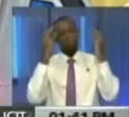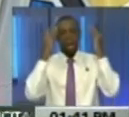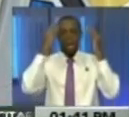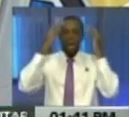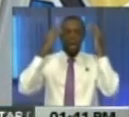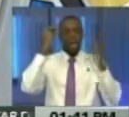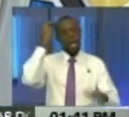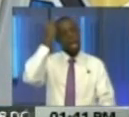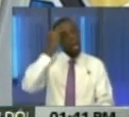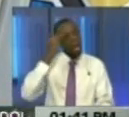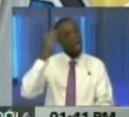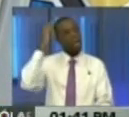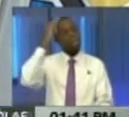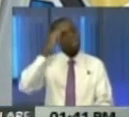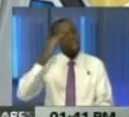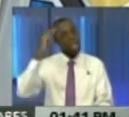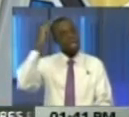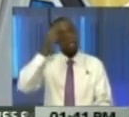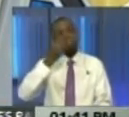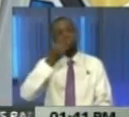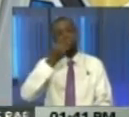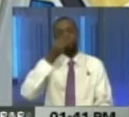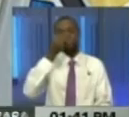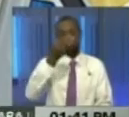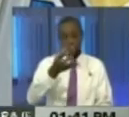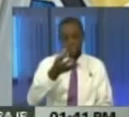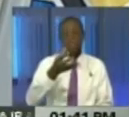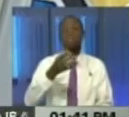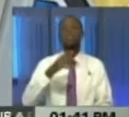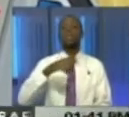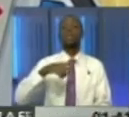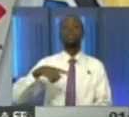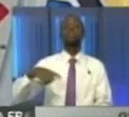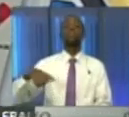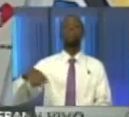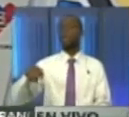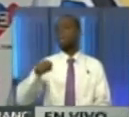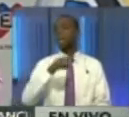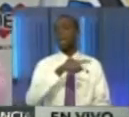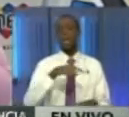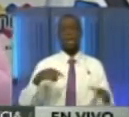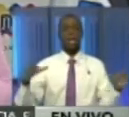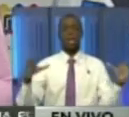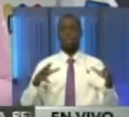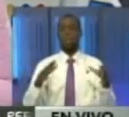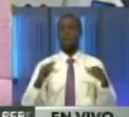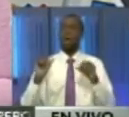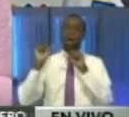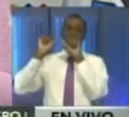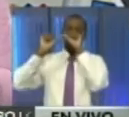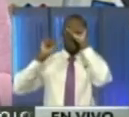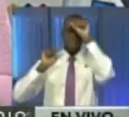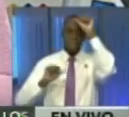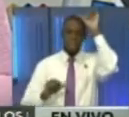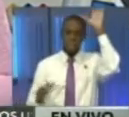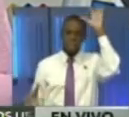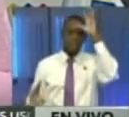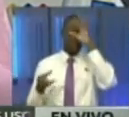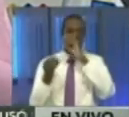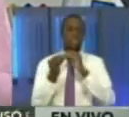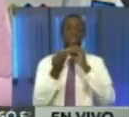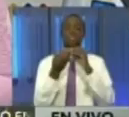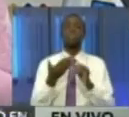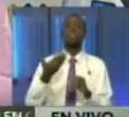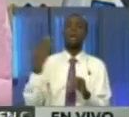son importantes y que recogen todo, no solamente la presentación, sino muchos días de